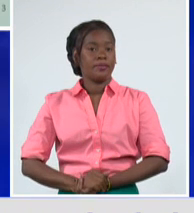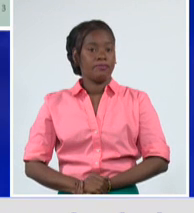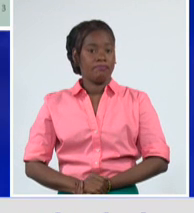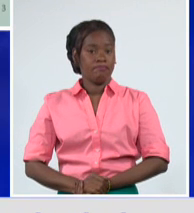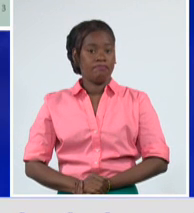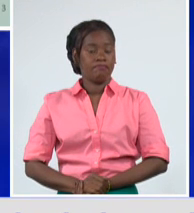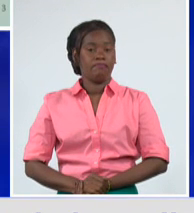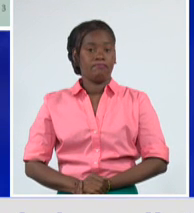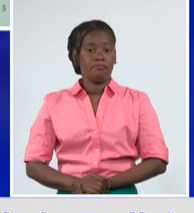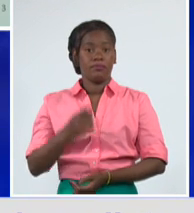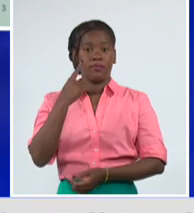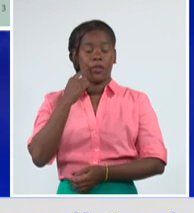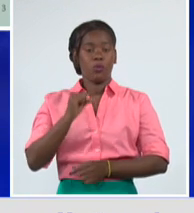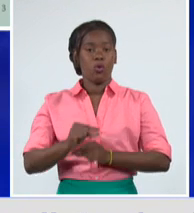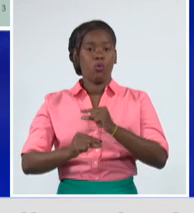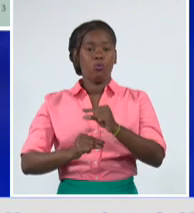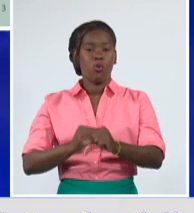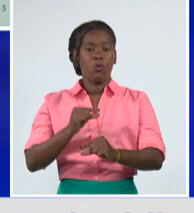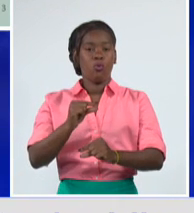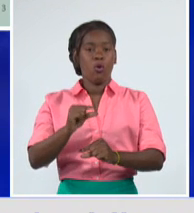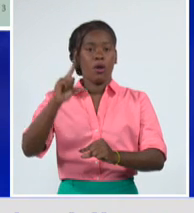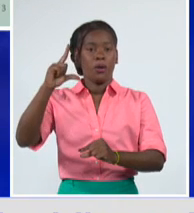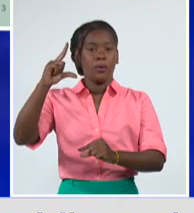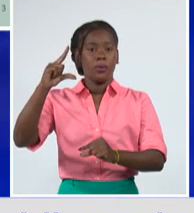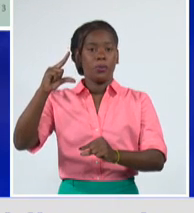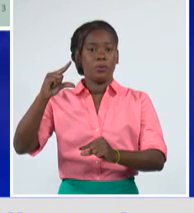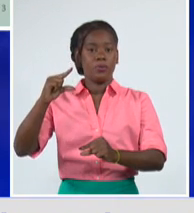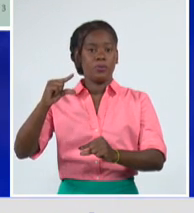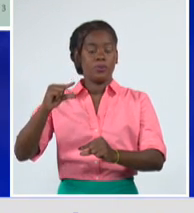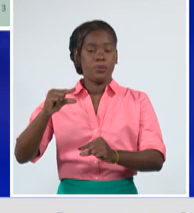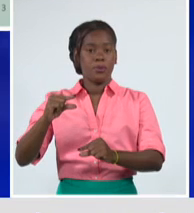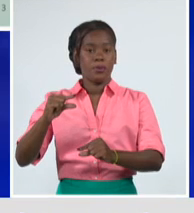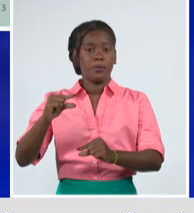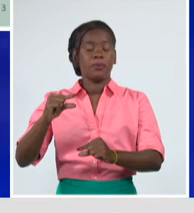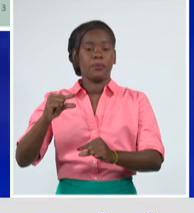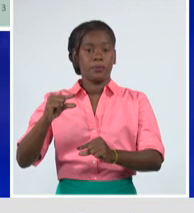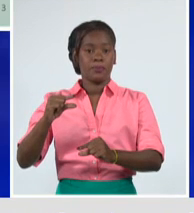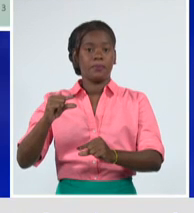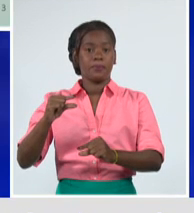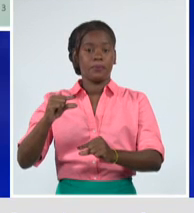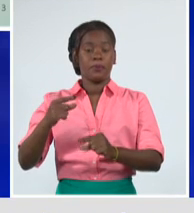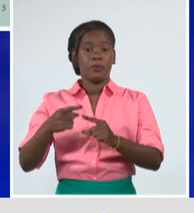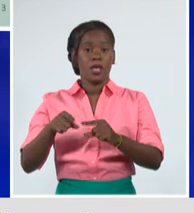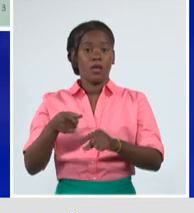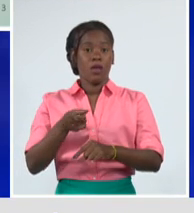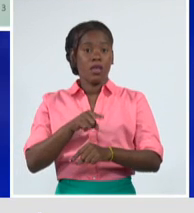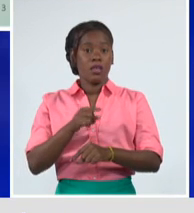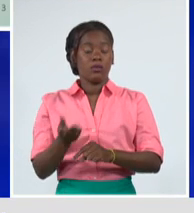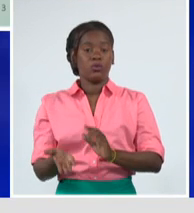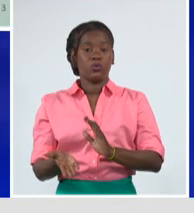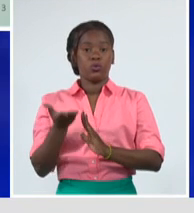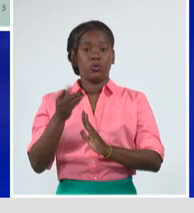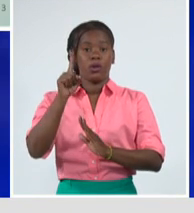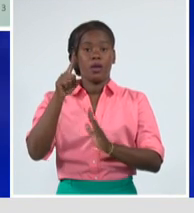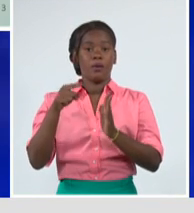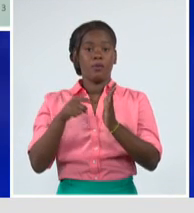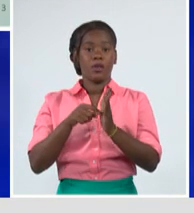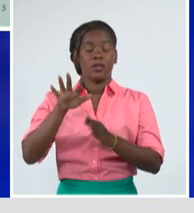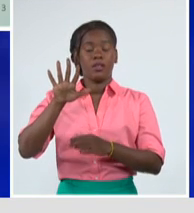mantenido disminuyendo durante 4 días consecutivos. Ayer un incremento de 83 casos